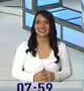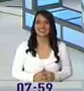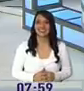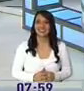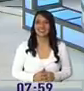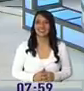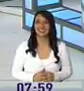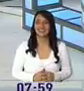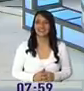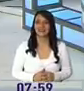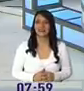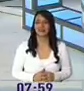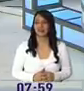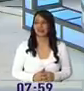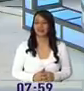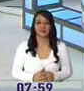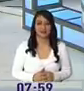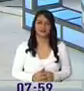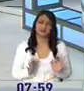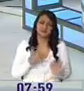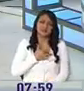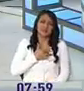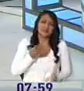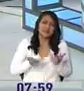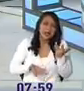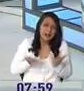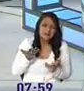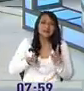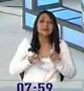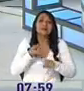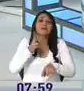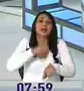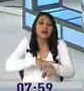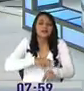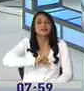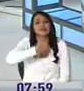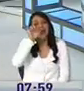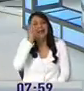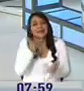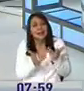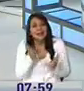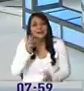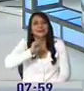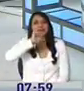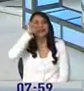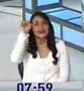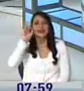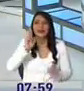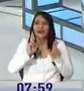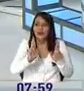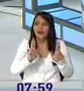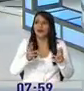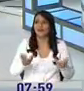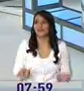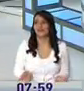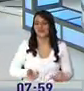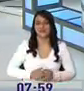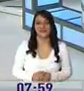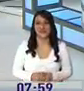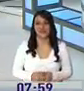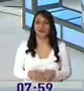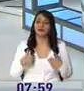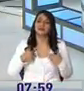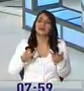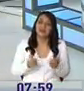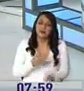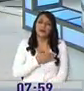empate yo tengo el pálpito de que por primera vez vamos a ganar esperemos que sí ese pálpito funcione Yo también confío en que